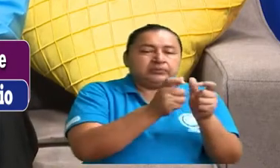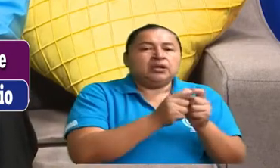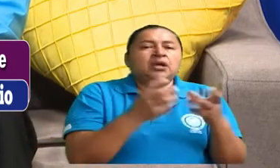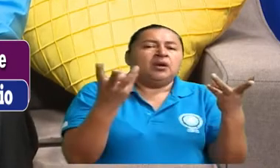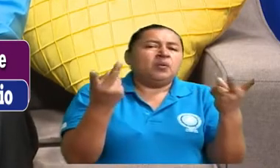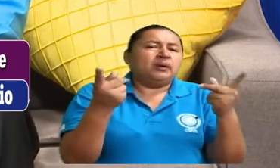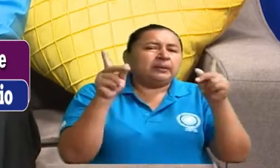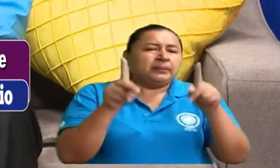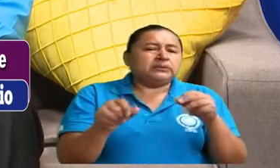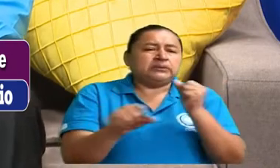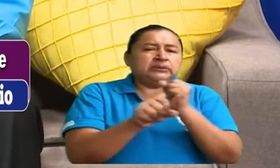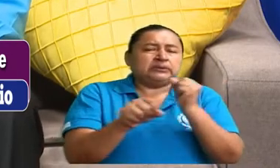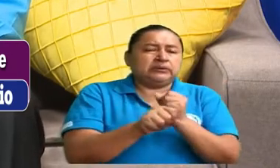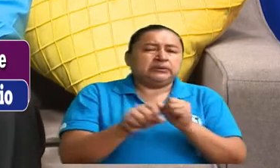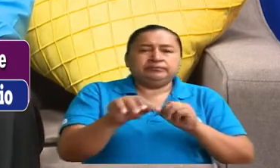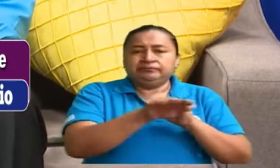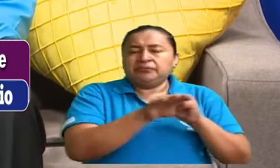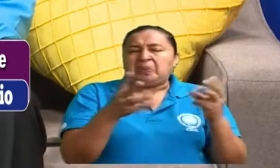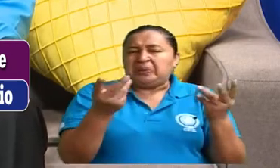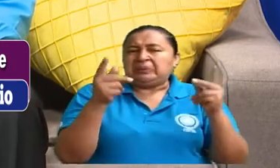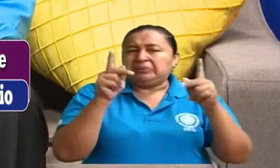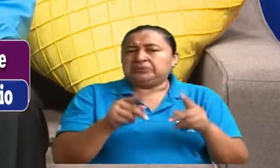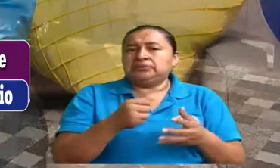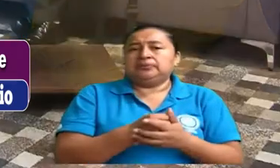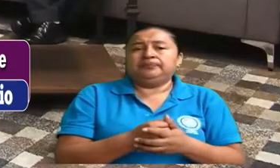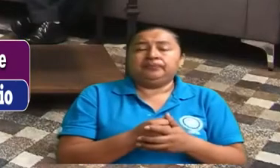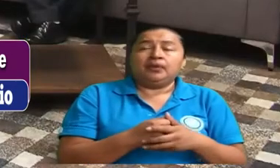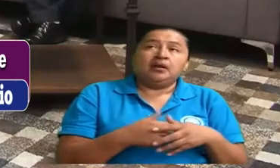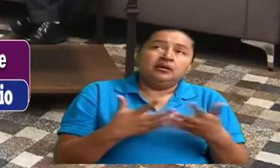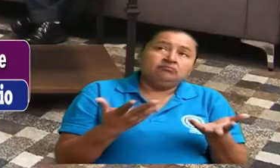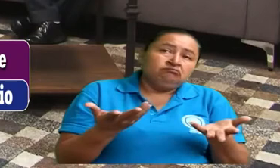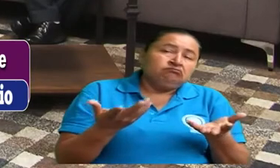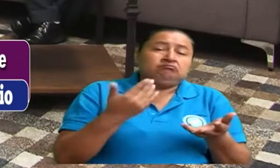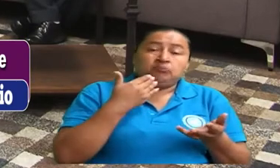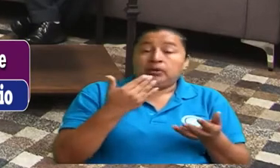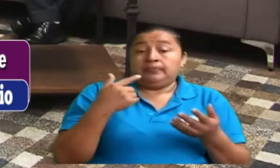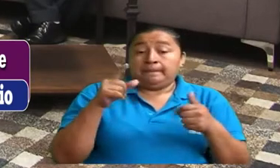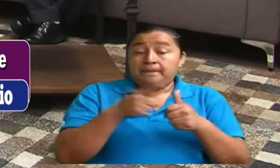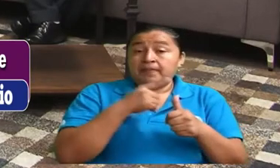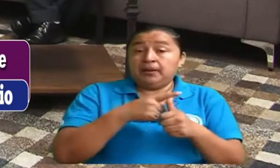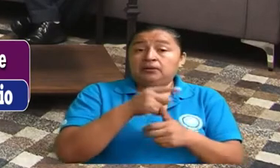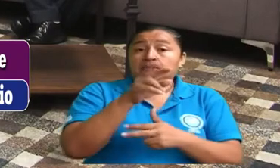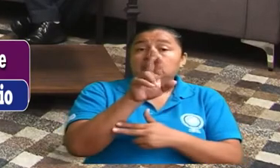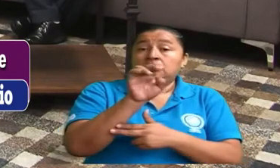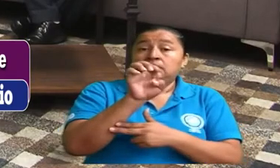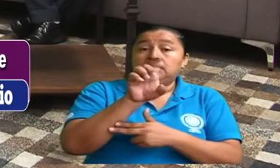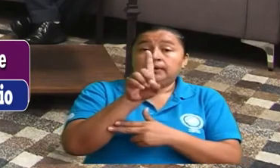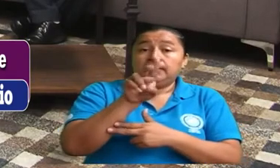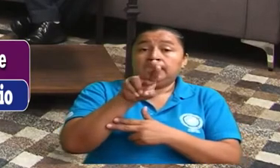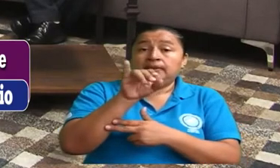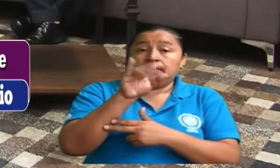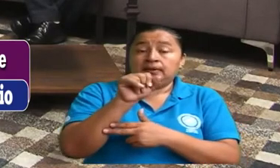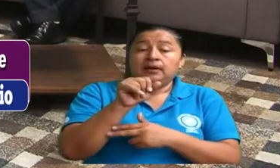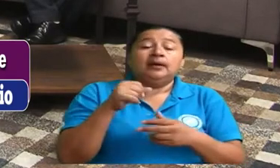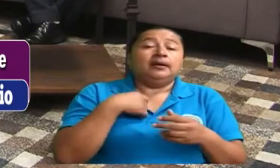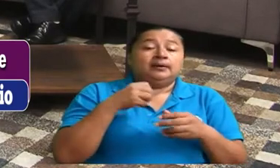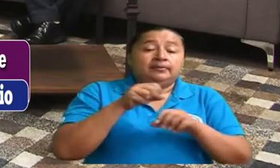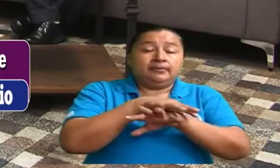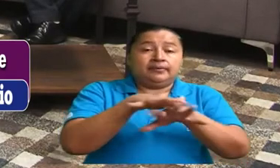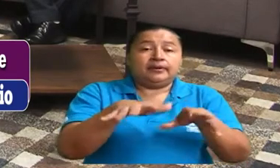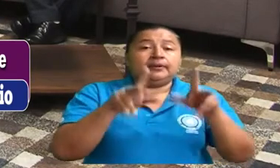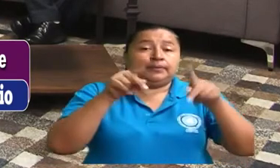base estamos hablando. Bueno, en primer lugar quiero decirle que Red NICA es la red de emprendedores nicaragüenses del reciclaje.